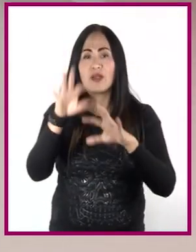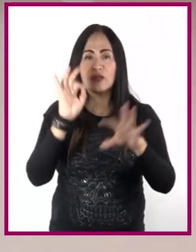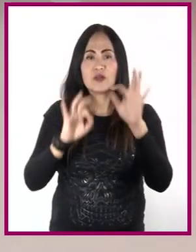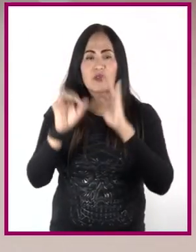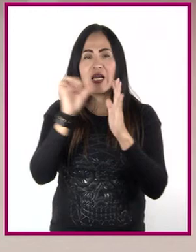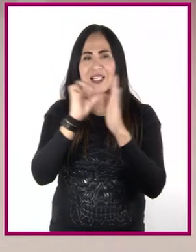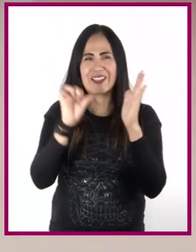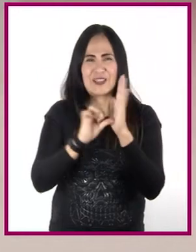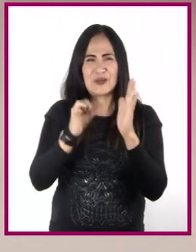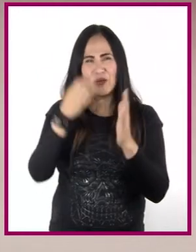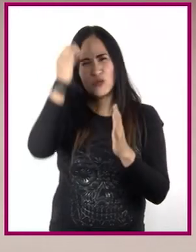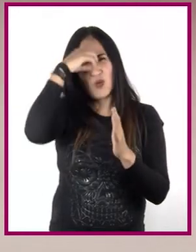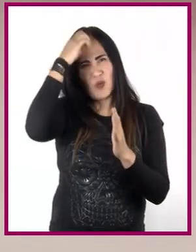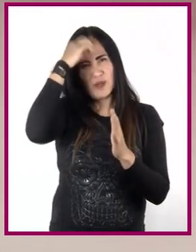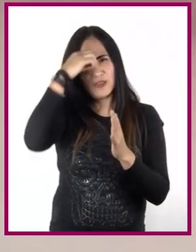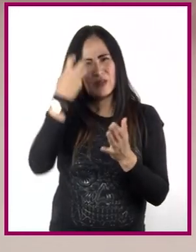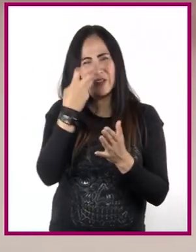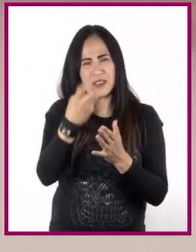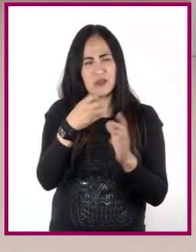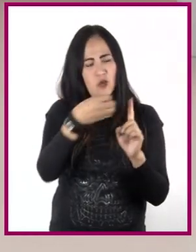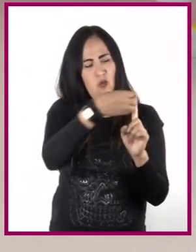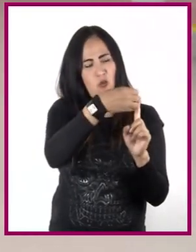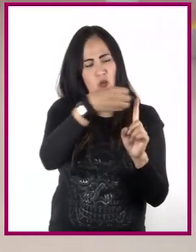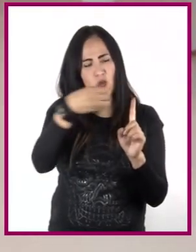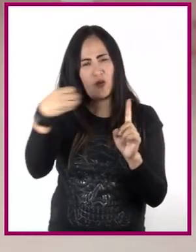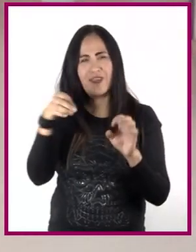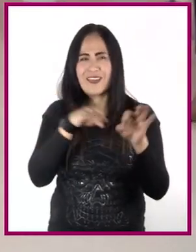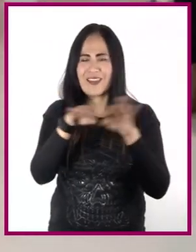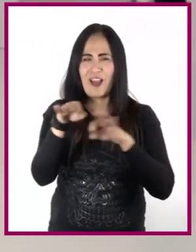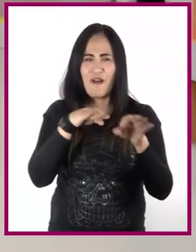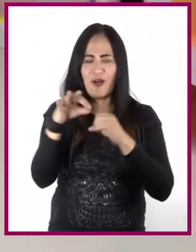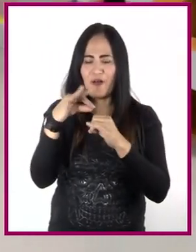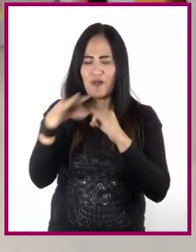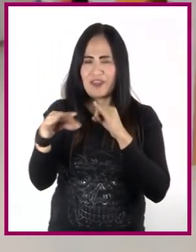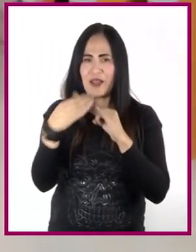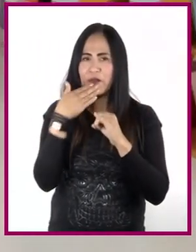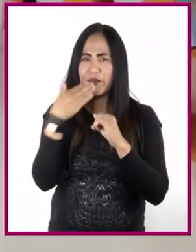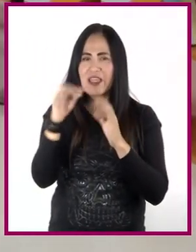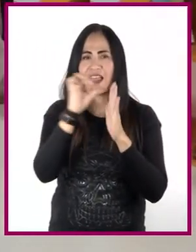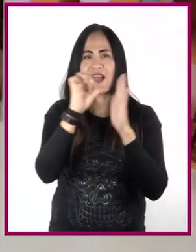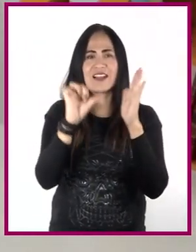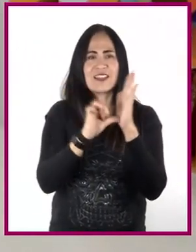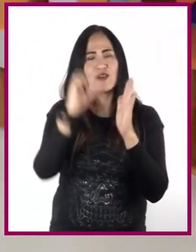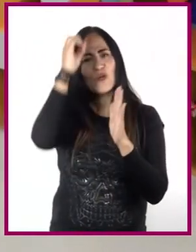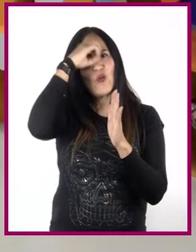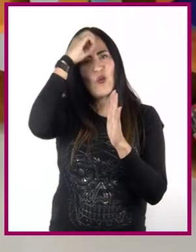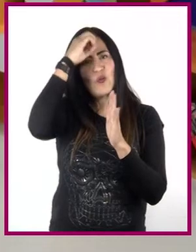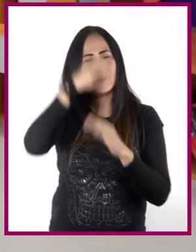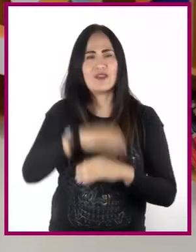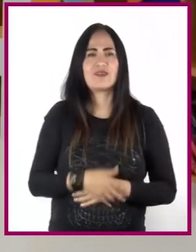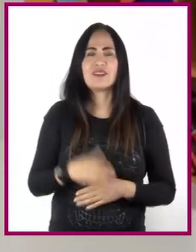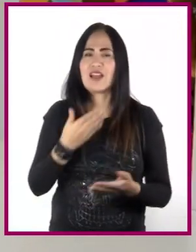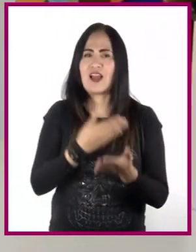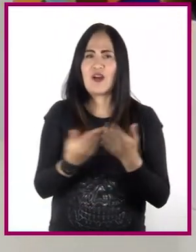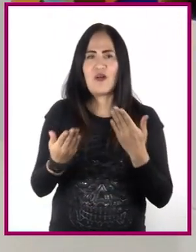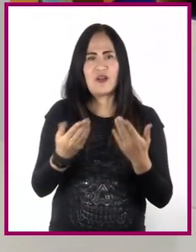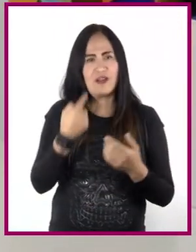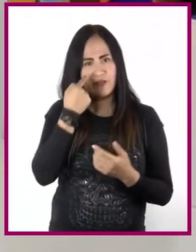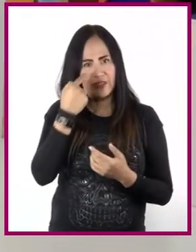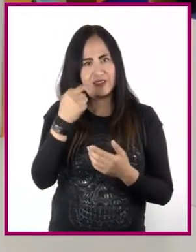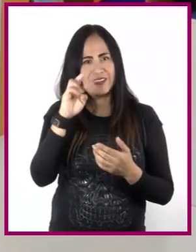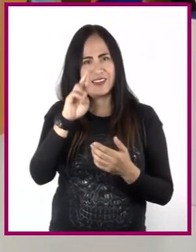de opinión le irá dando coherencia a nuestro trabajo final, un artículo de opinión. Ahora, permítanme mencionar el